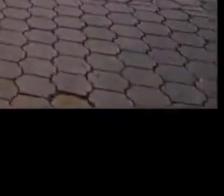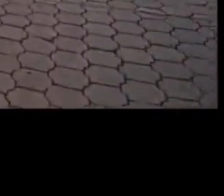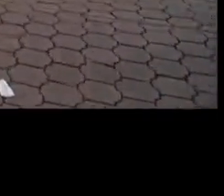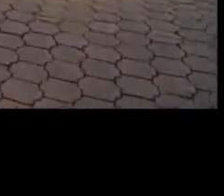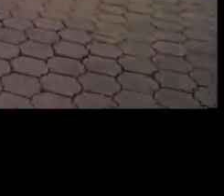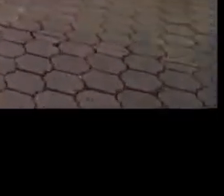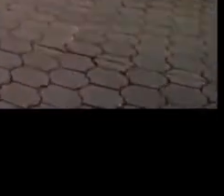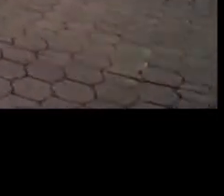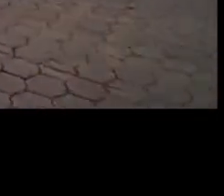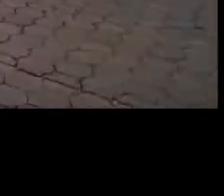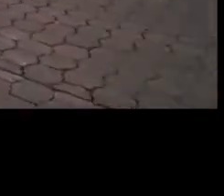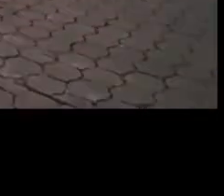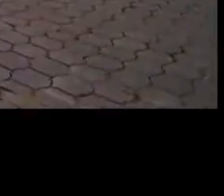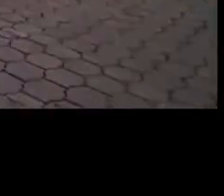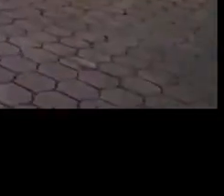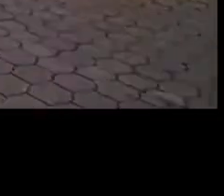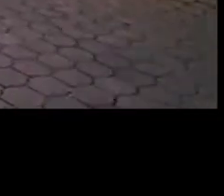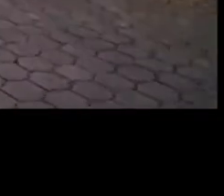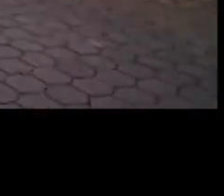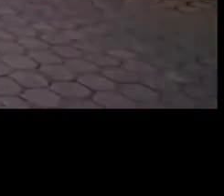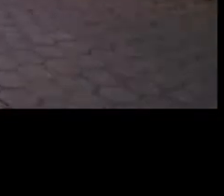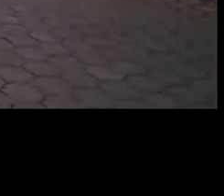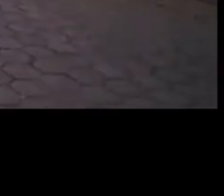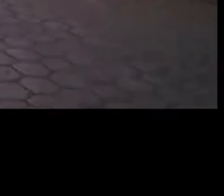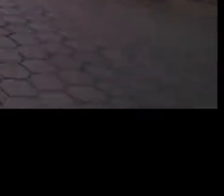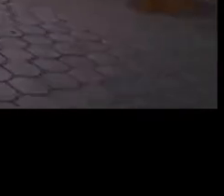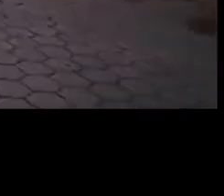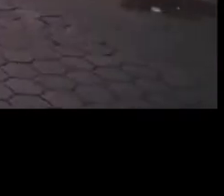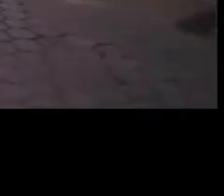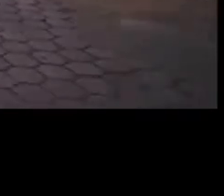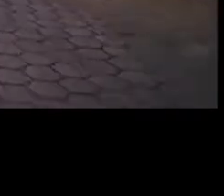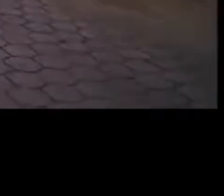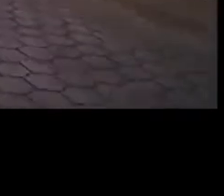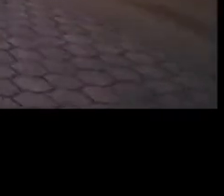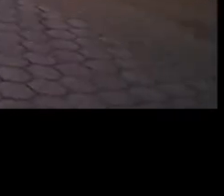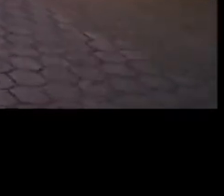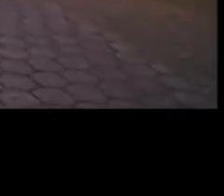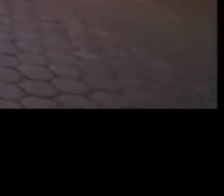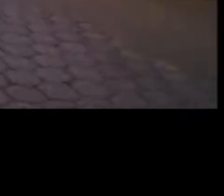tanto cantar y bailar.